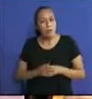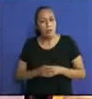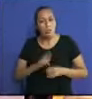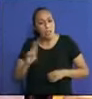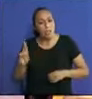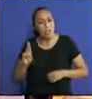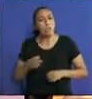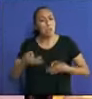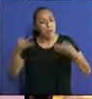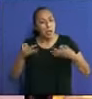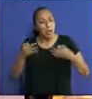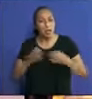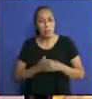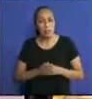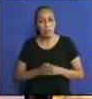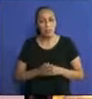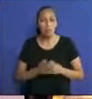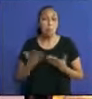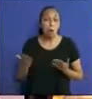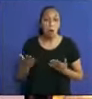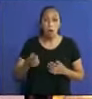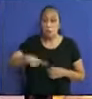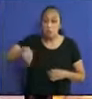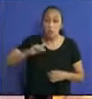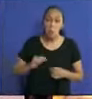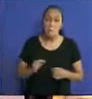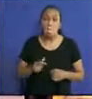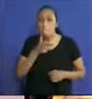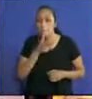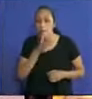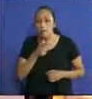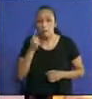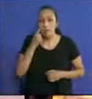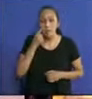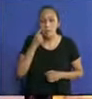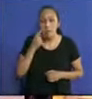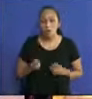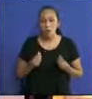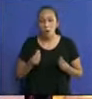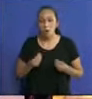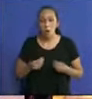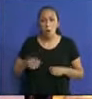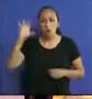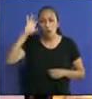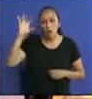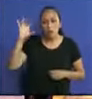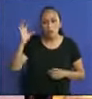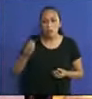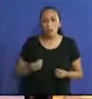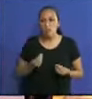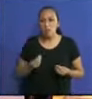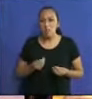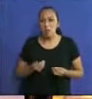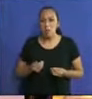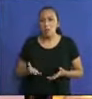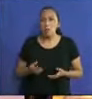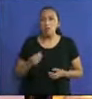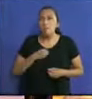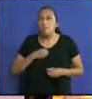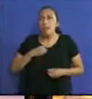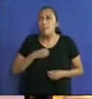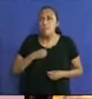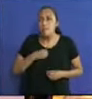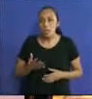demasiado como un recuerdo, casi como una nostalgia. Y si es